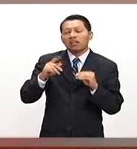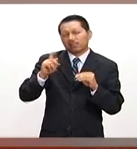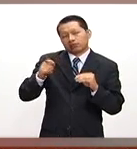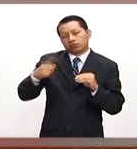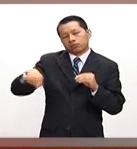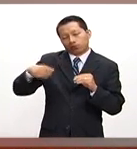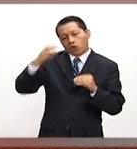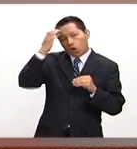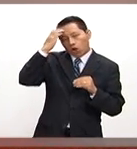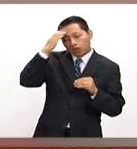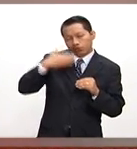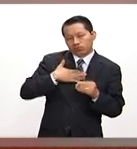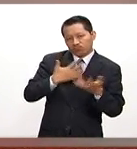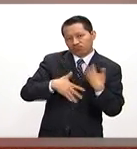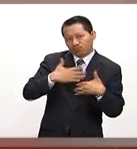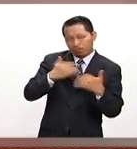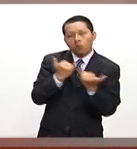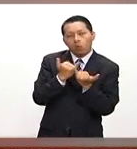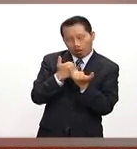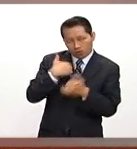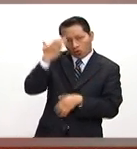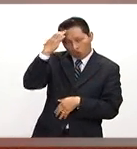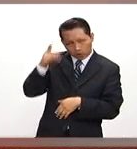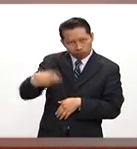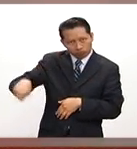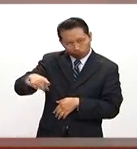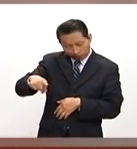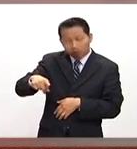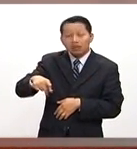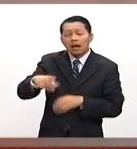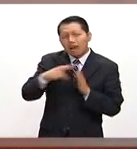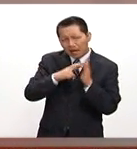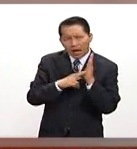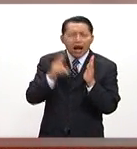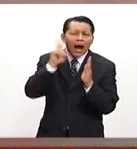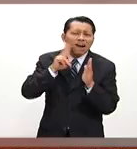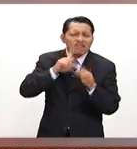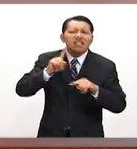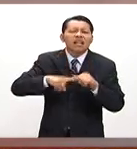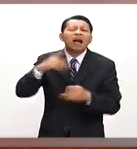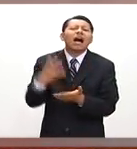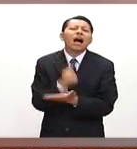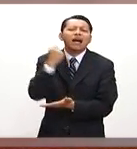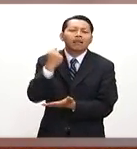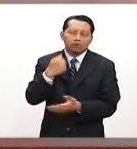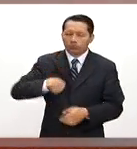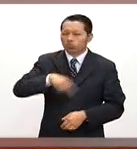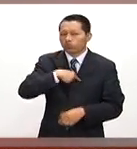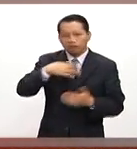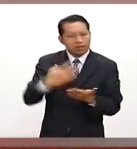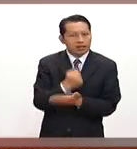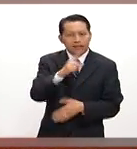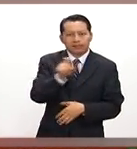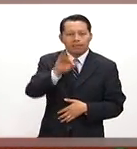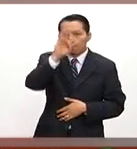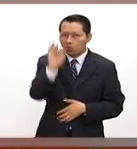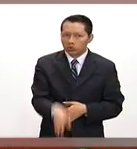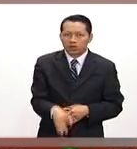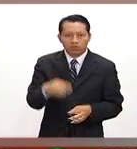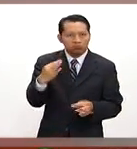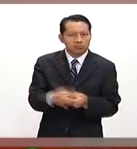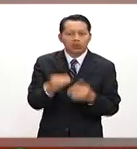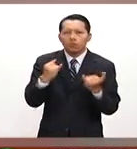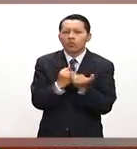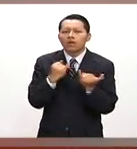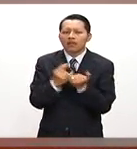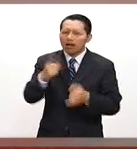mía. Teníamos reglas, pero está bien. Veremos quién gana al final. Nosotros ganaremos al 100%. Ellos